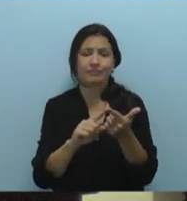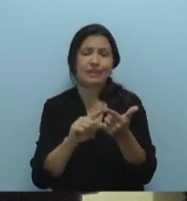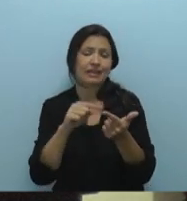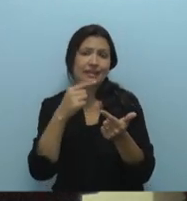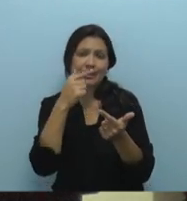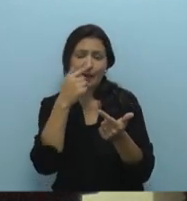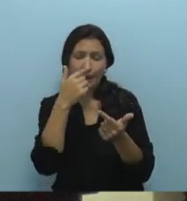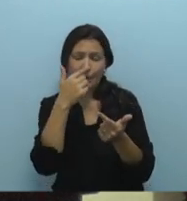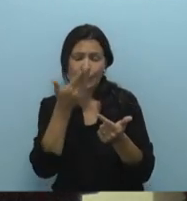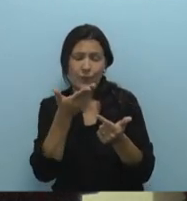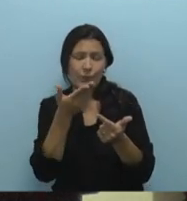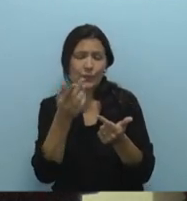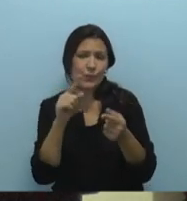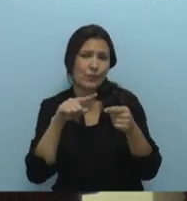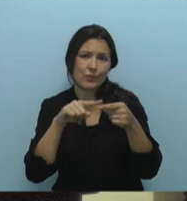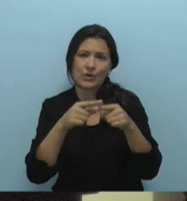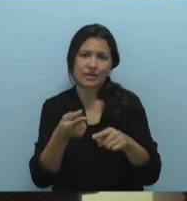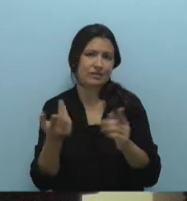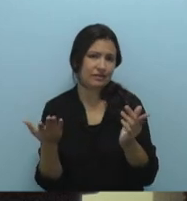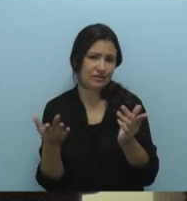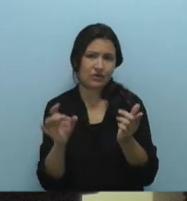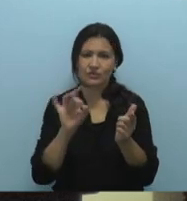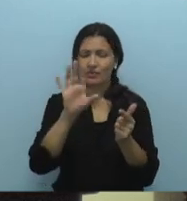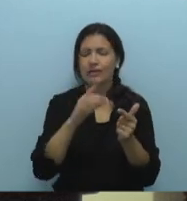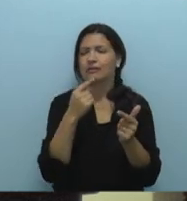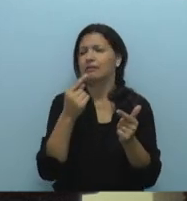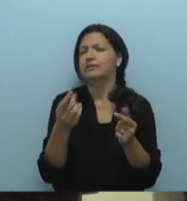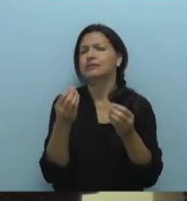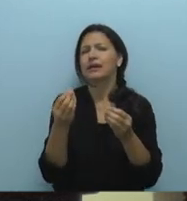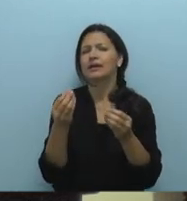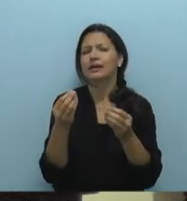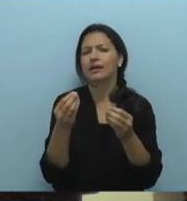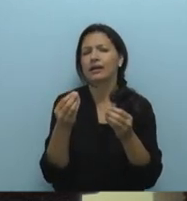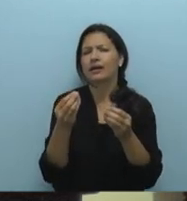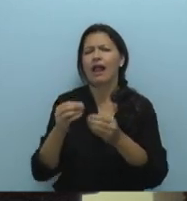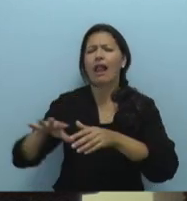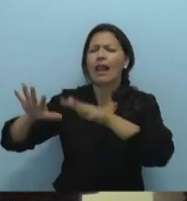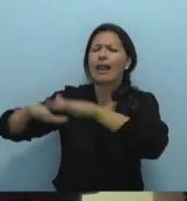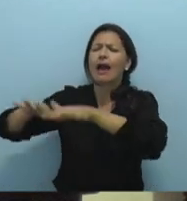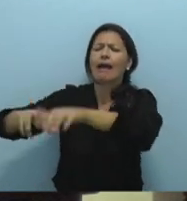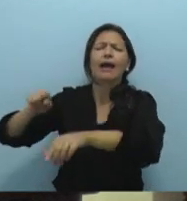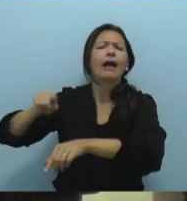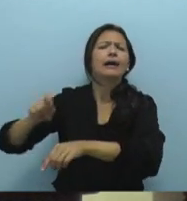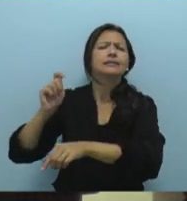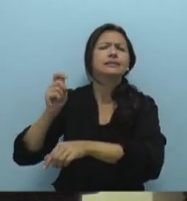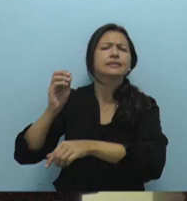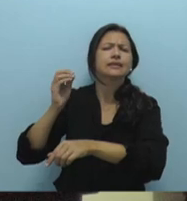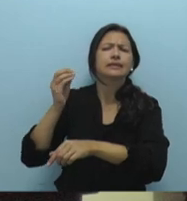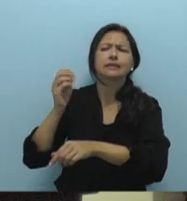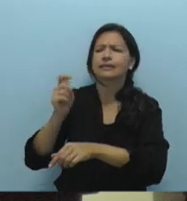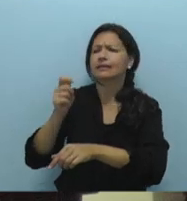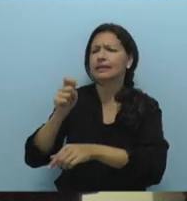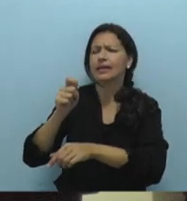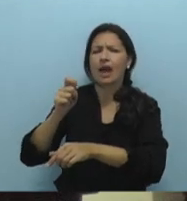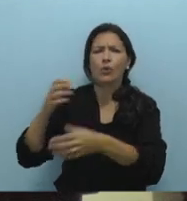política, claramente política, porque se plantea que lo que está en la calle es una especie de oposición